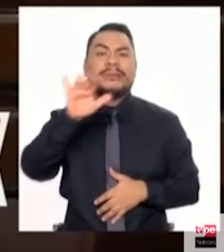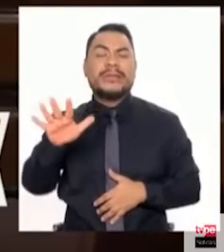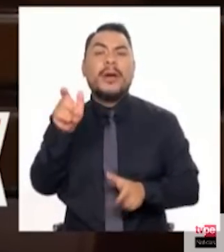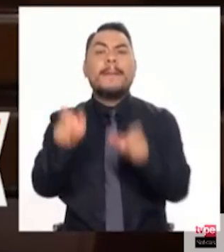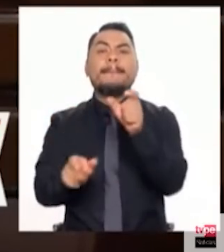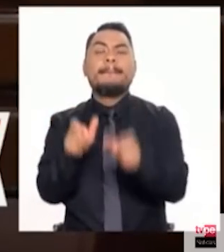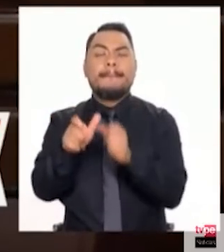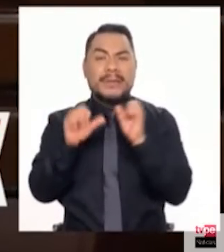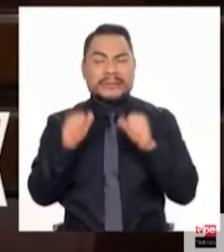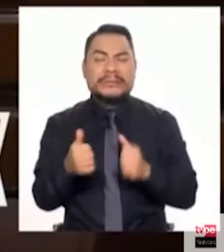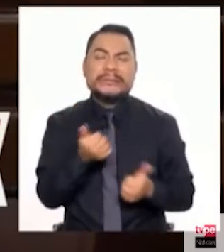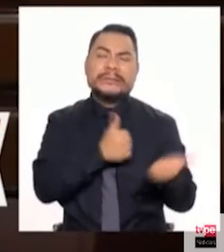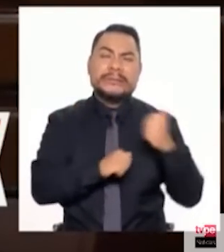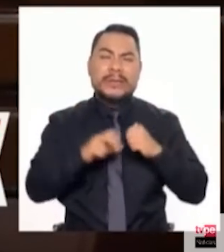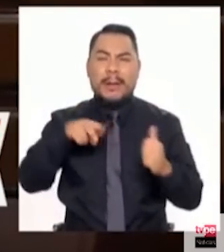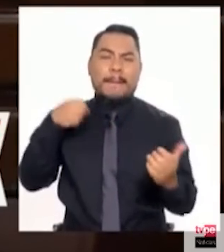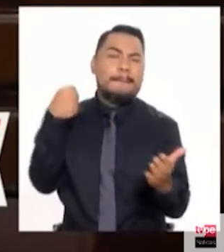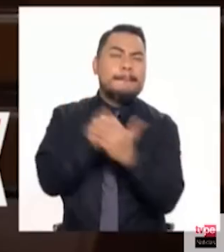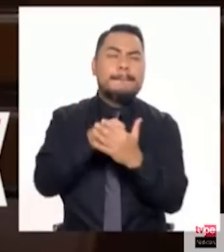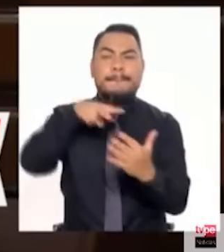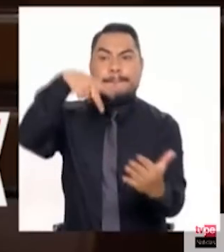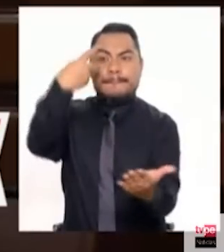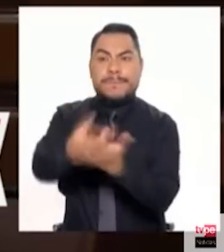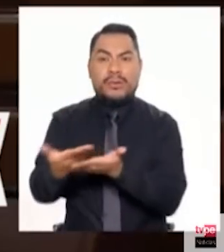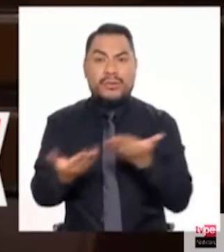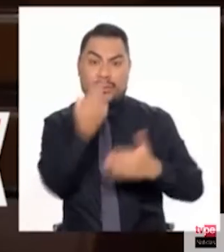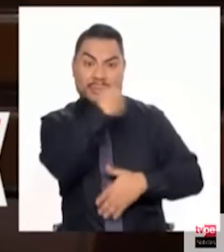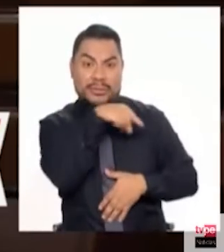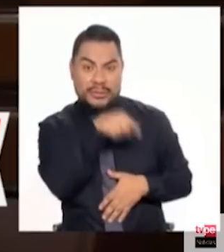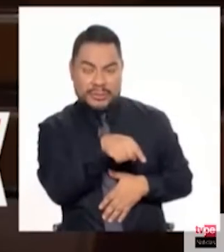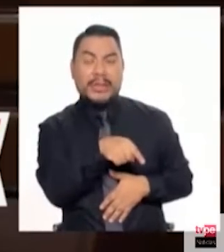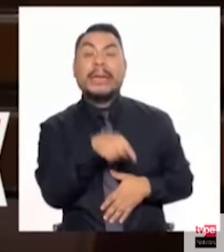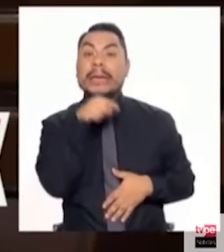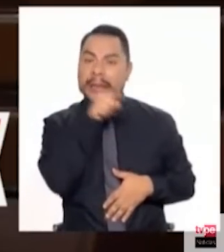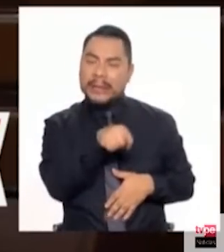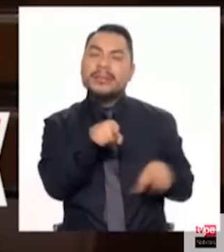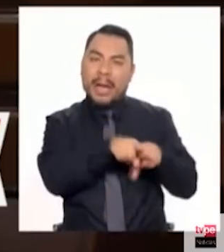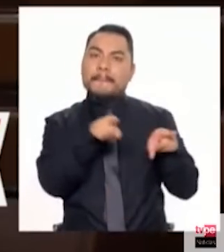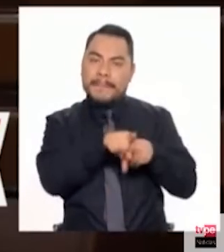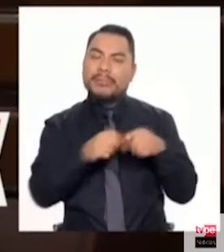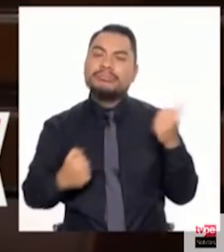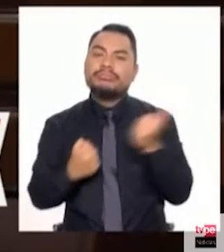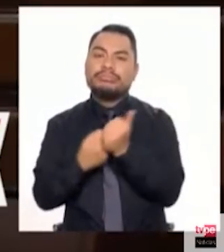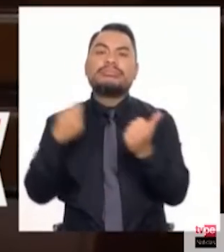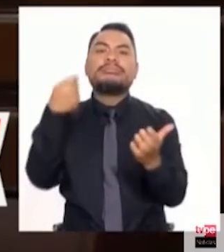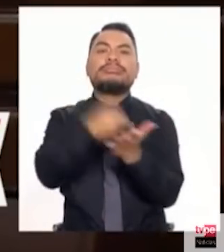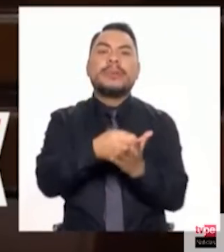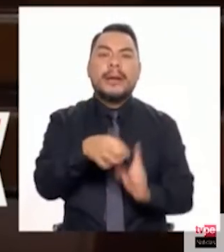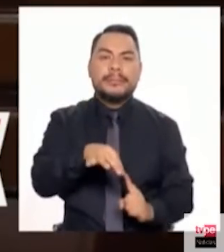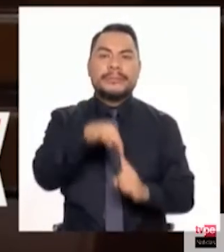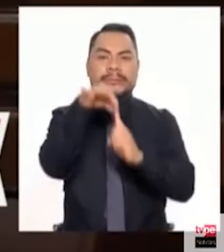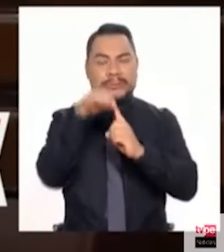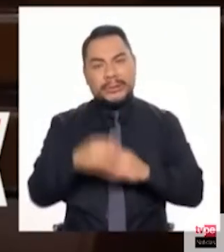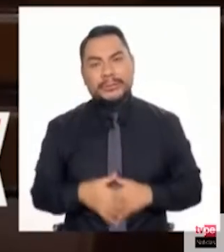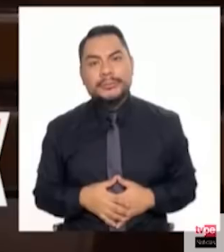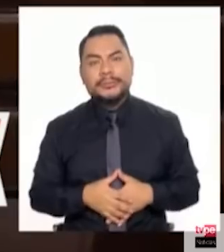personas que sufrieron lesiones graves han recibido este apoyo económico excepcional